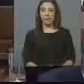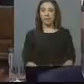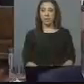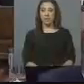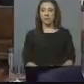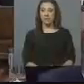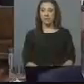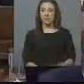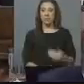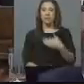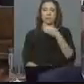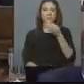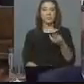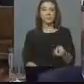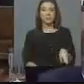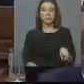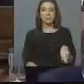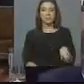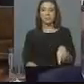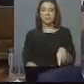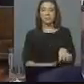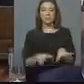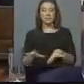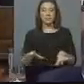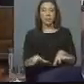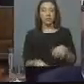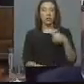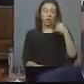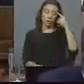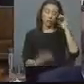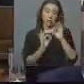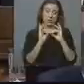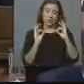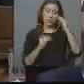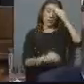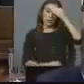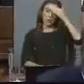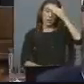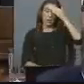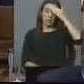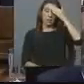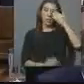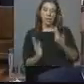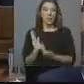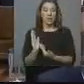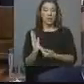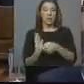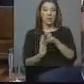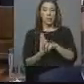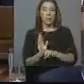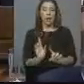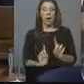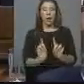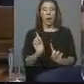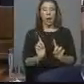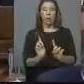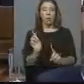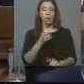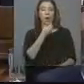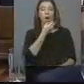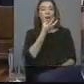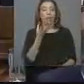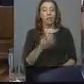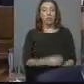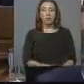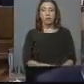quisiera reiterar los aspectos que considero especial preocupación de este proyecto. Algunos de ellos no se han mencionado y quiero